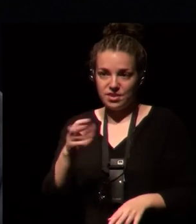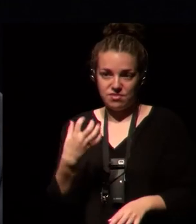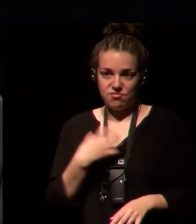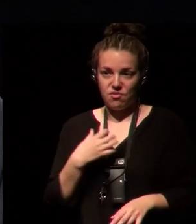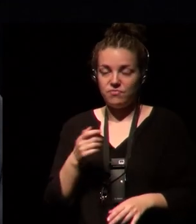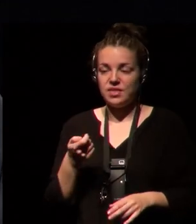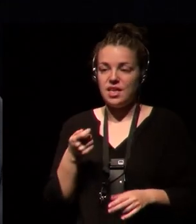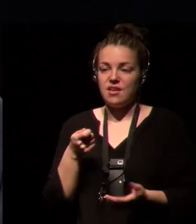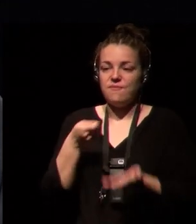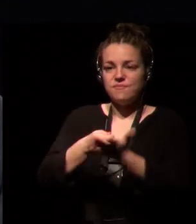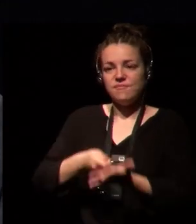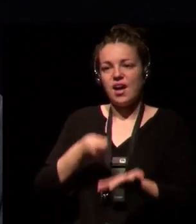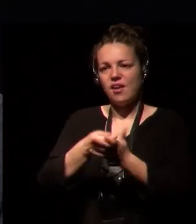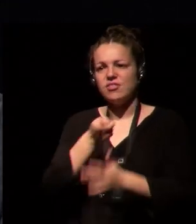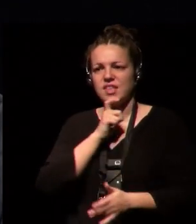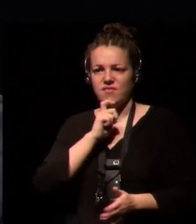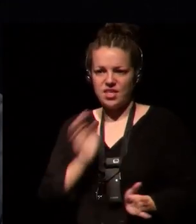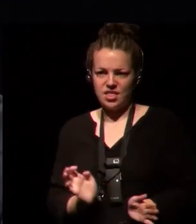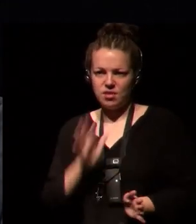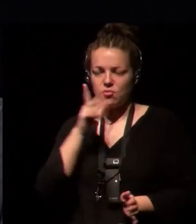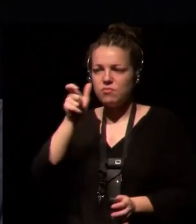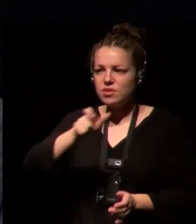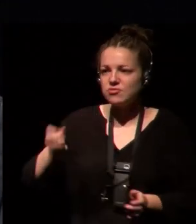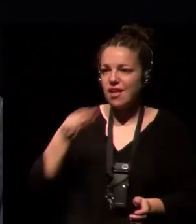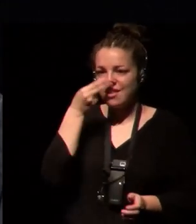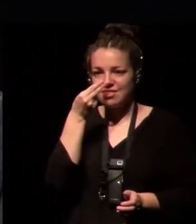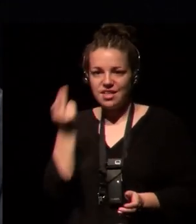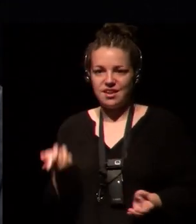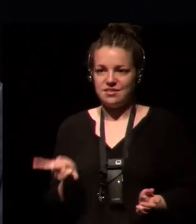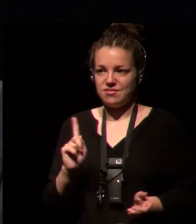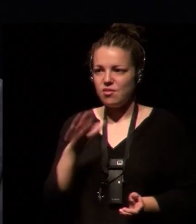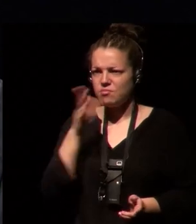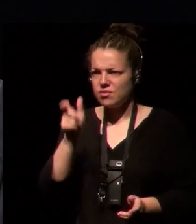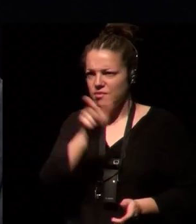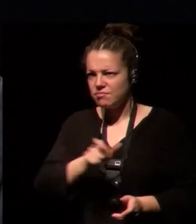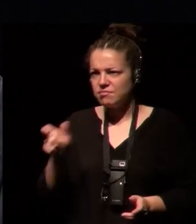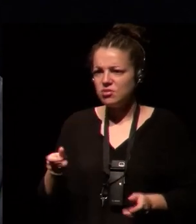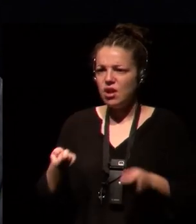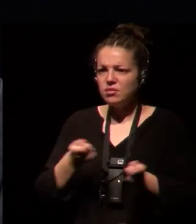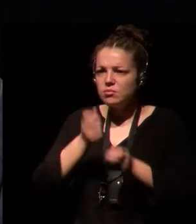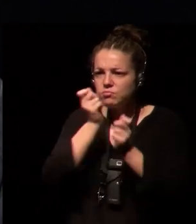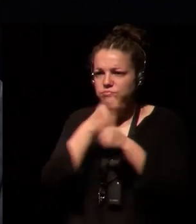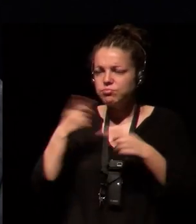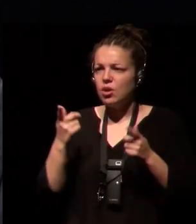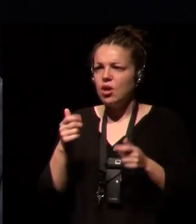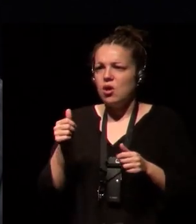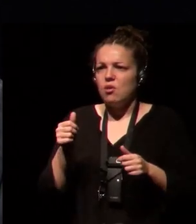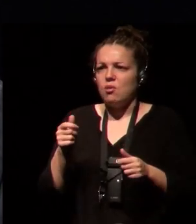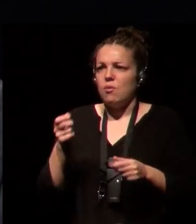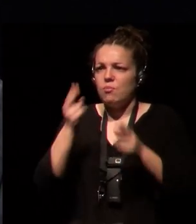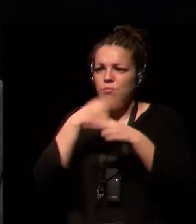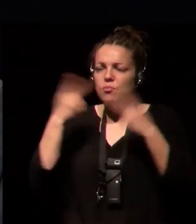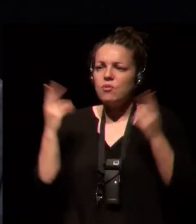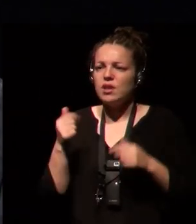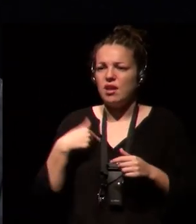que las personas tomen interés, que los públicos vengan a ver. A la gente no nos importa tanto porque están ocultos. Y entonces